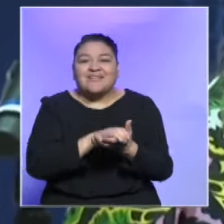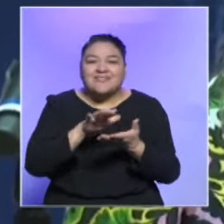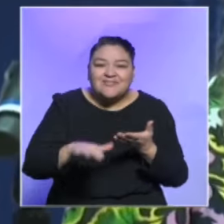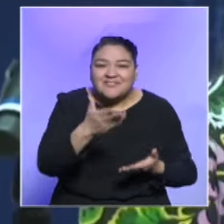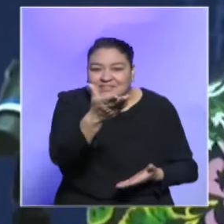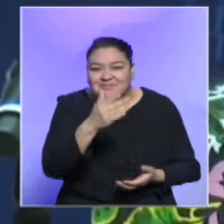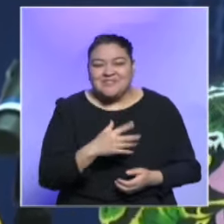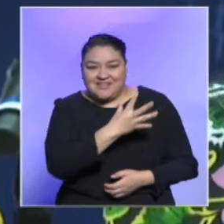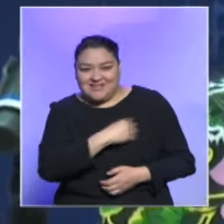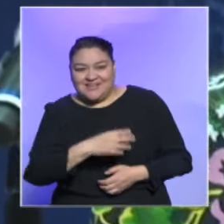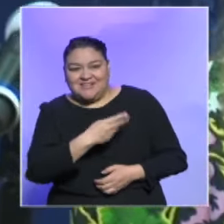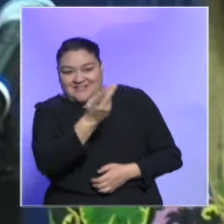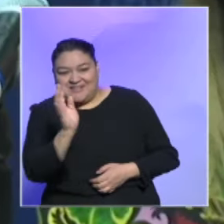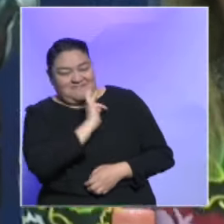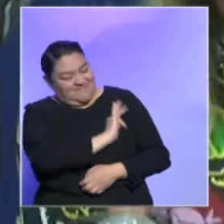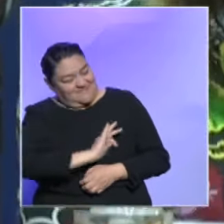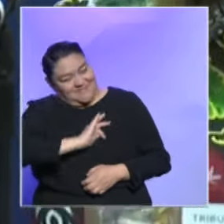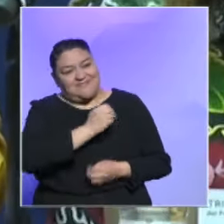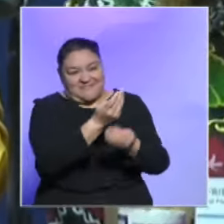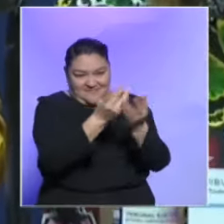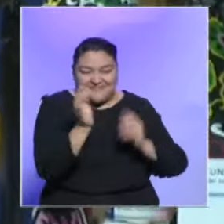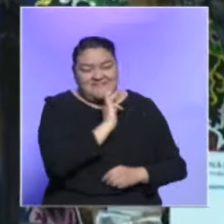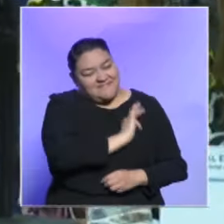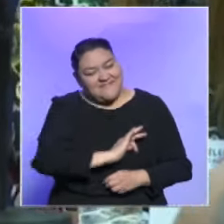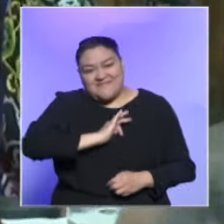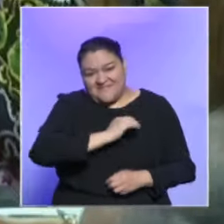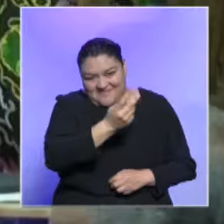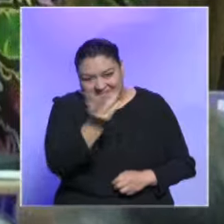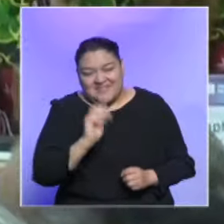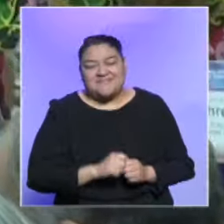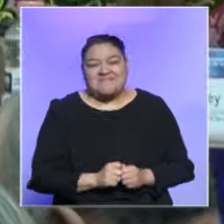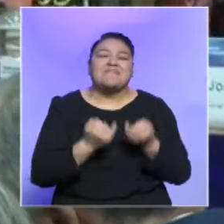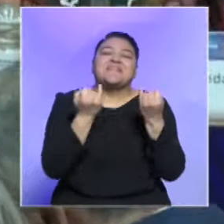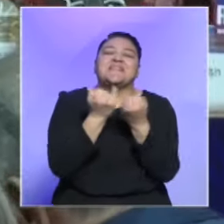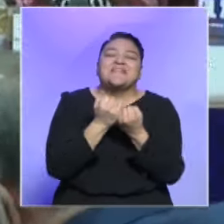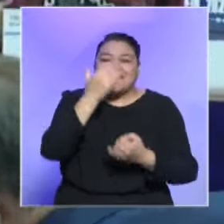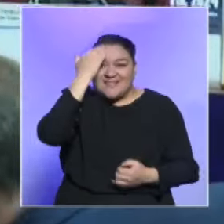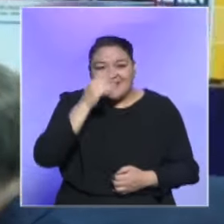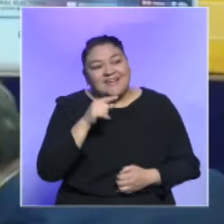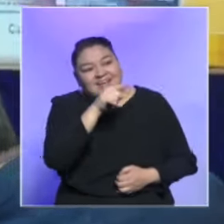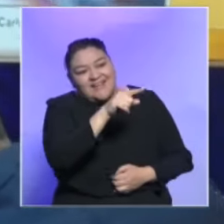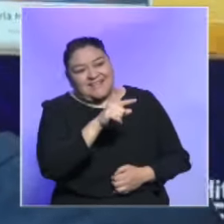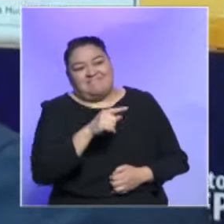verdad a tus hijos, de verdad. Además de todo, tienen un gran...